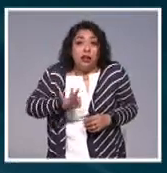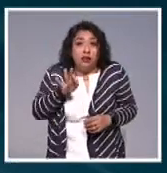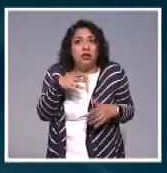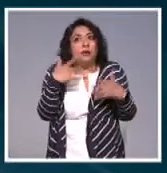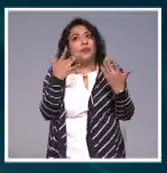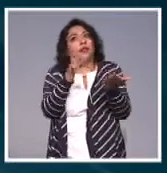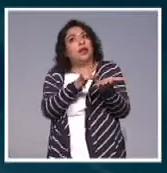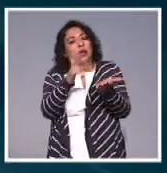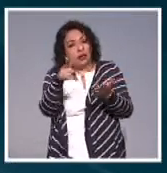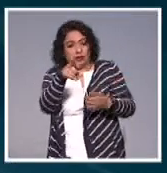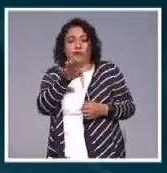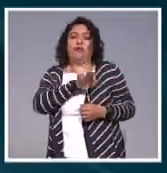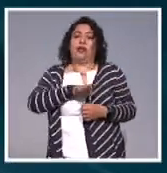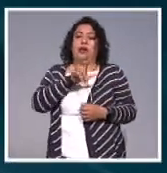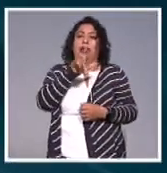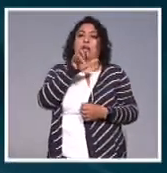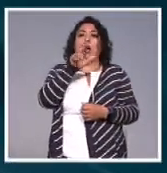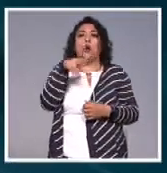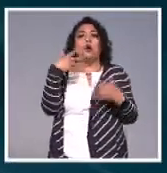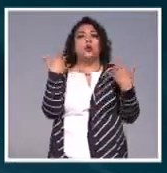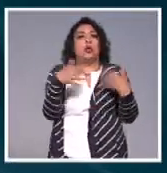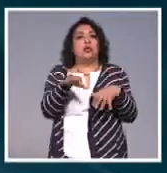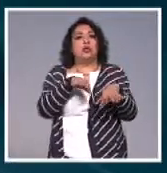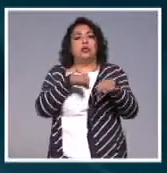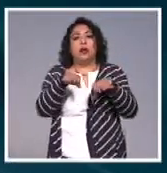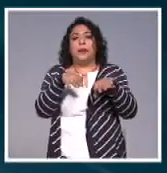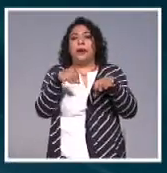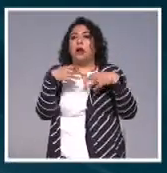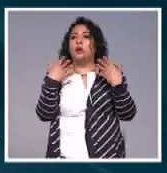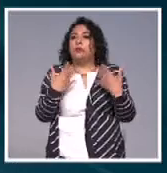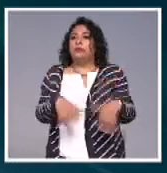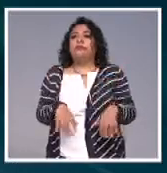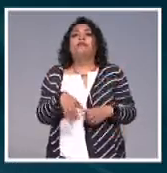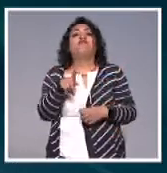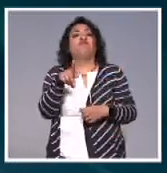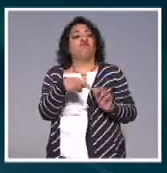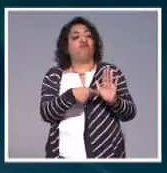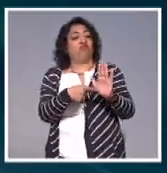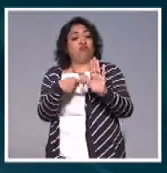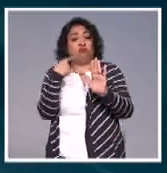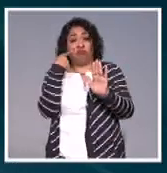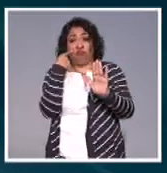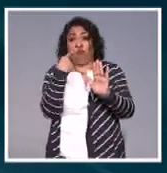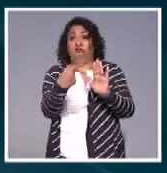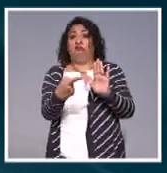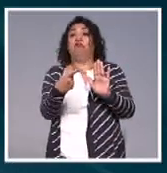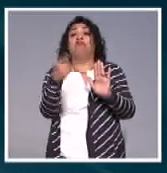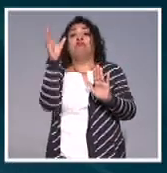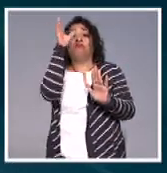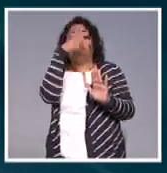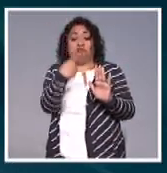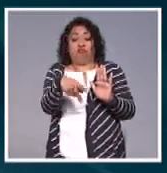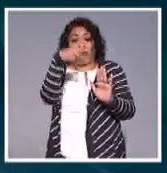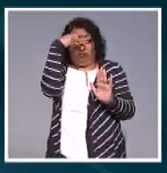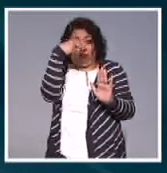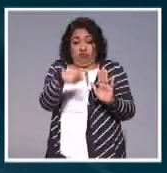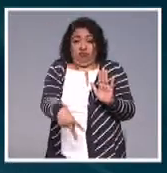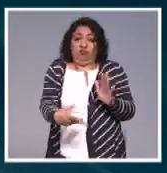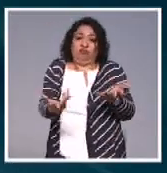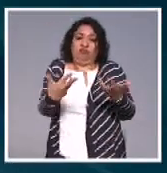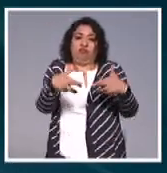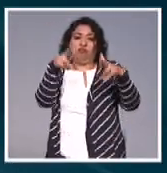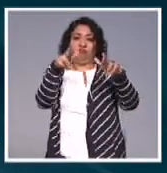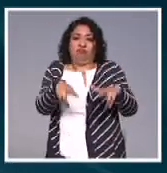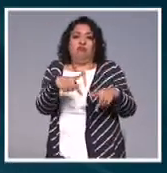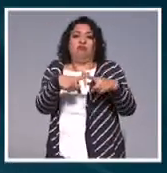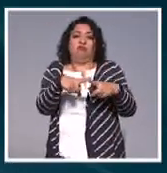sobre todo y te felicitamos, Laura, por este gran, gran trabajo que están haciendo y poniendo muy en alto, por supuesto, la ciencia mexicana